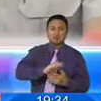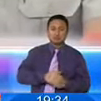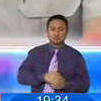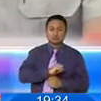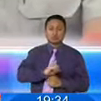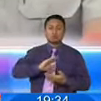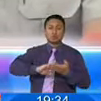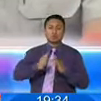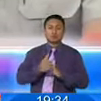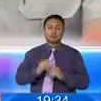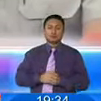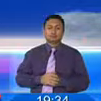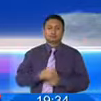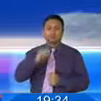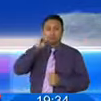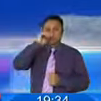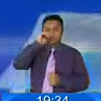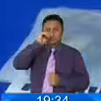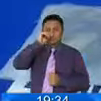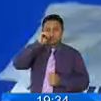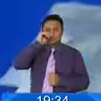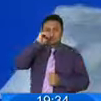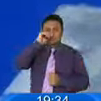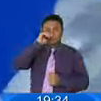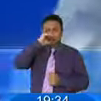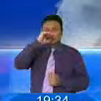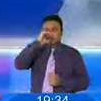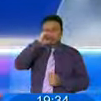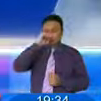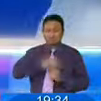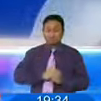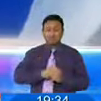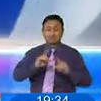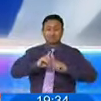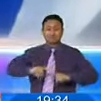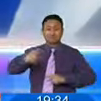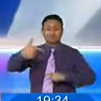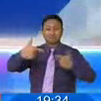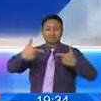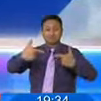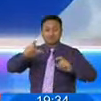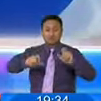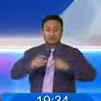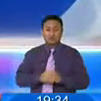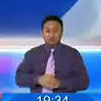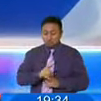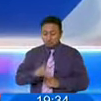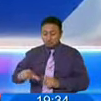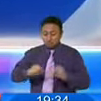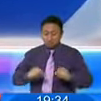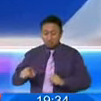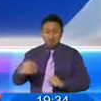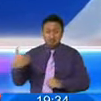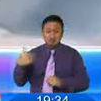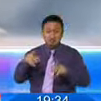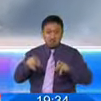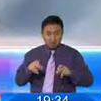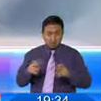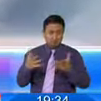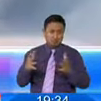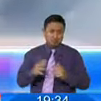la comunidad. También se pudo decomisar varias armas de fuego a ciudadanos, pues no contaban con los permisos